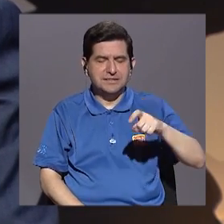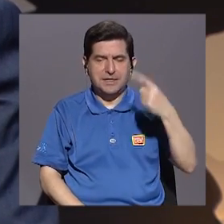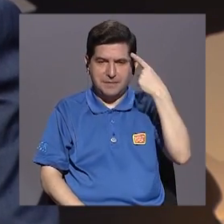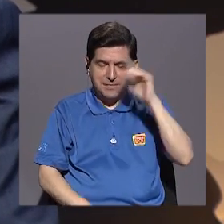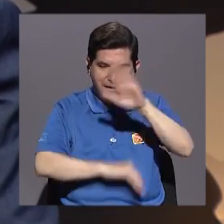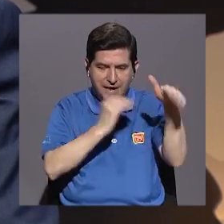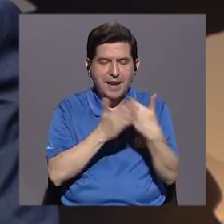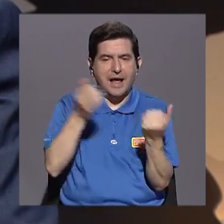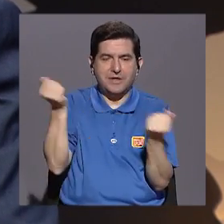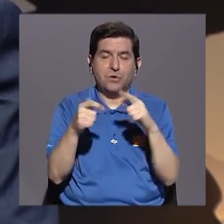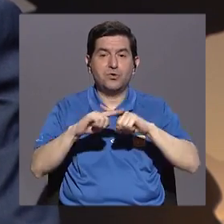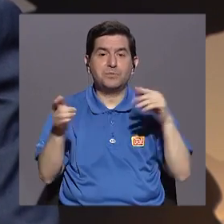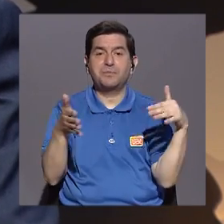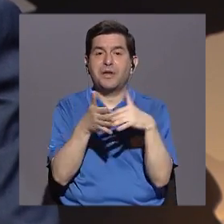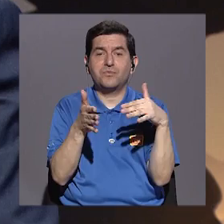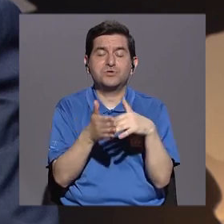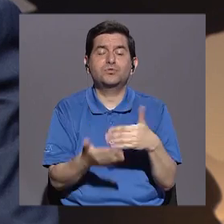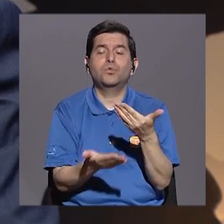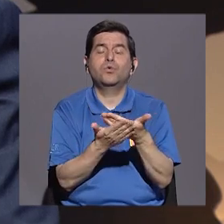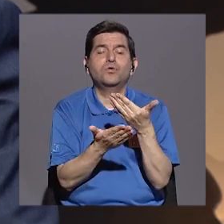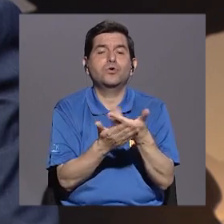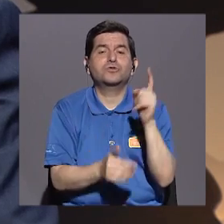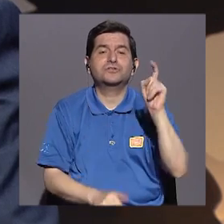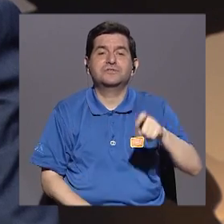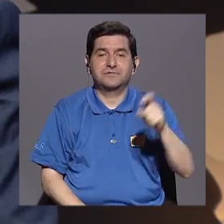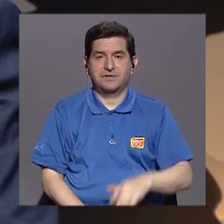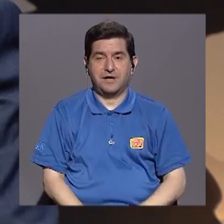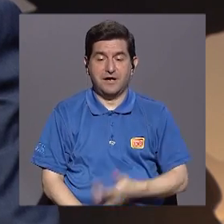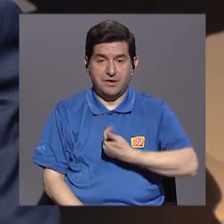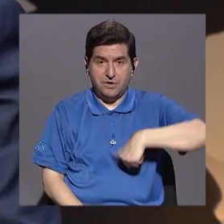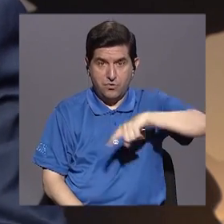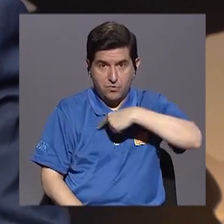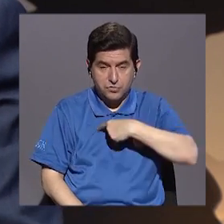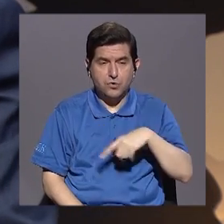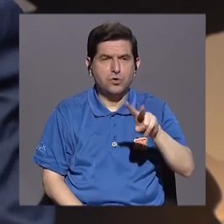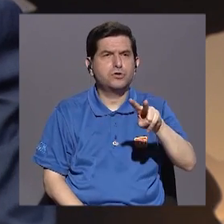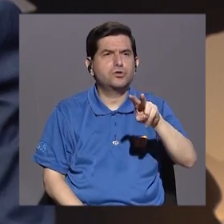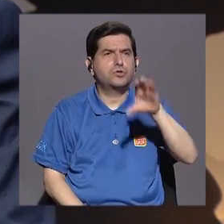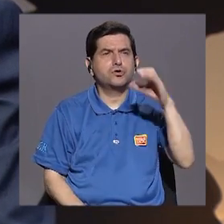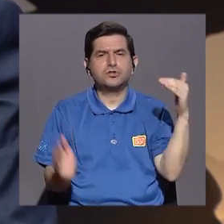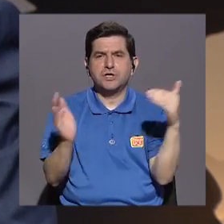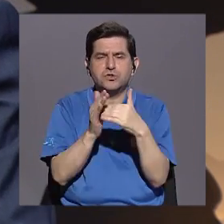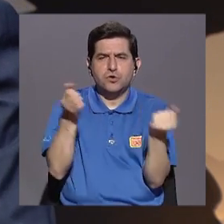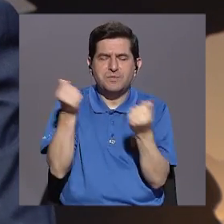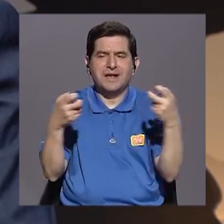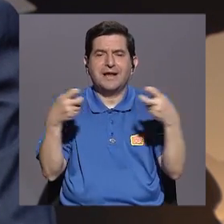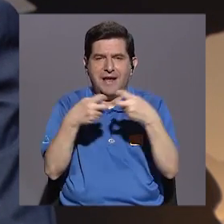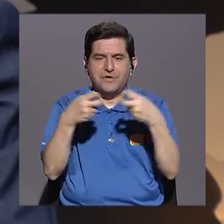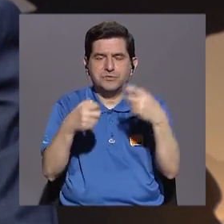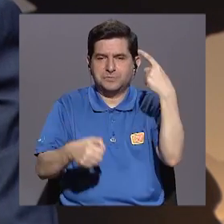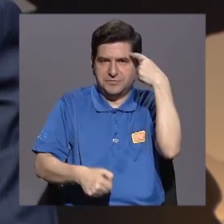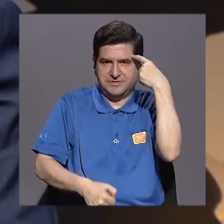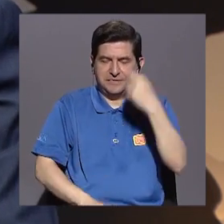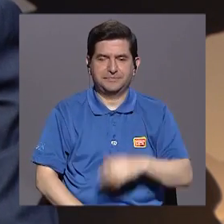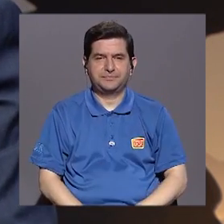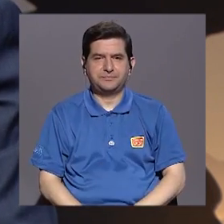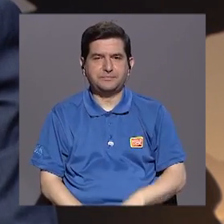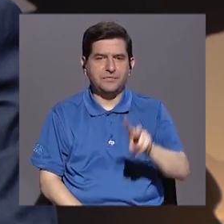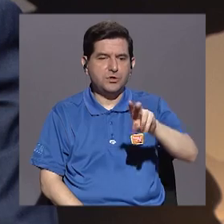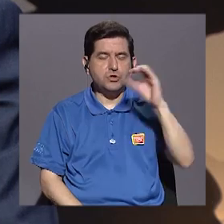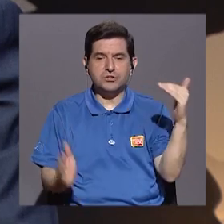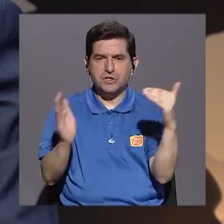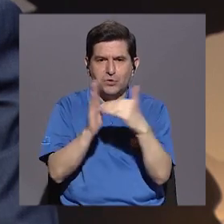flotilla pero eso son estudios que aún se deben de confirmar nosotros lo hemos hecho hasta para 200 mil vehículos eléctricos si hay